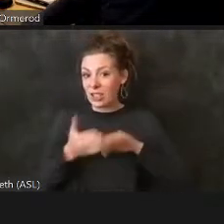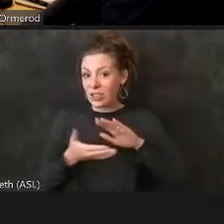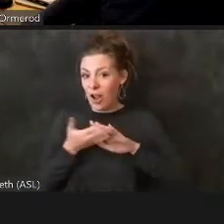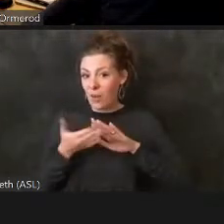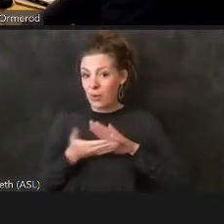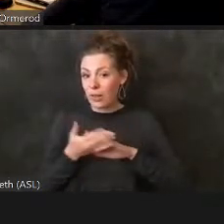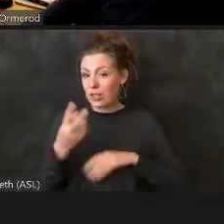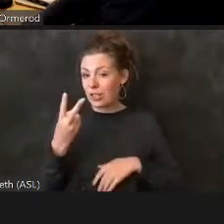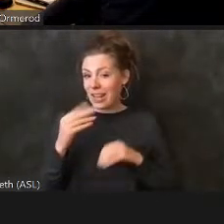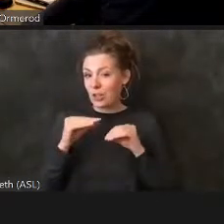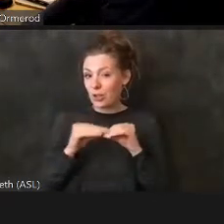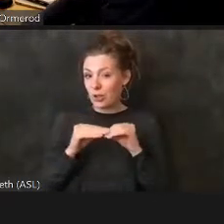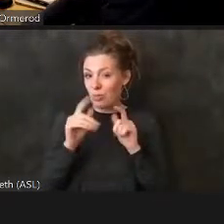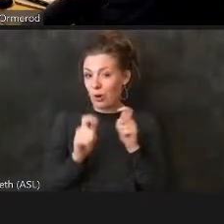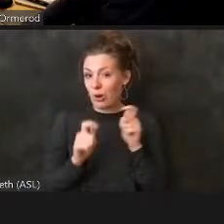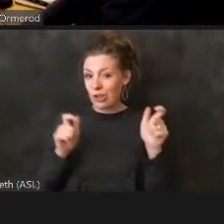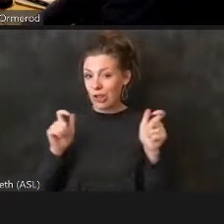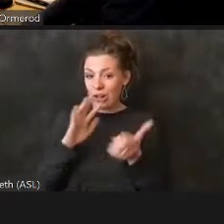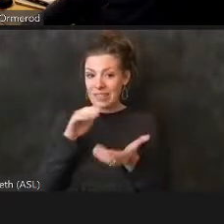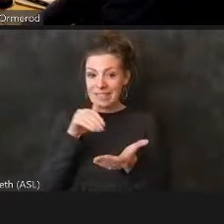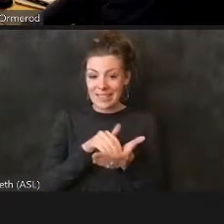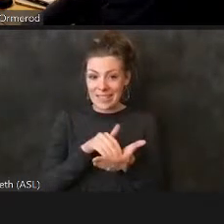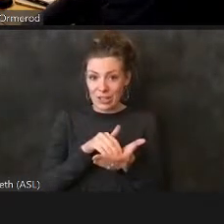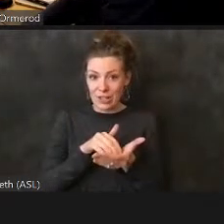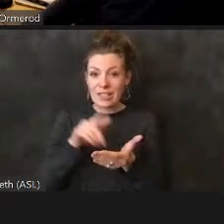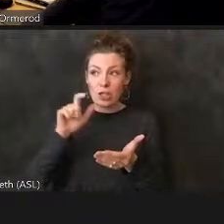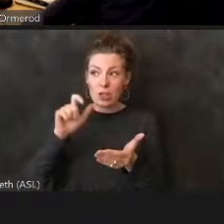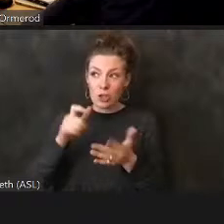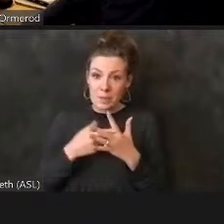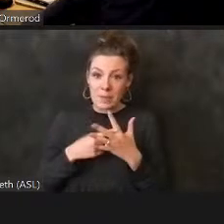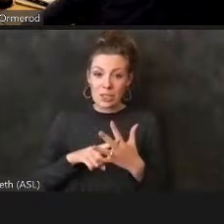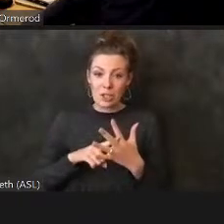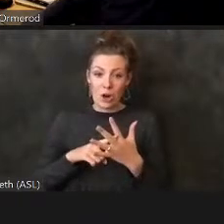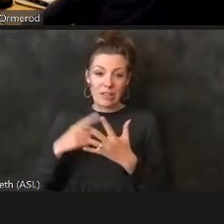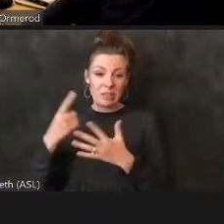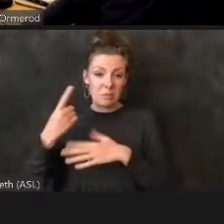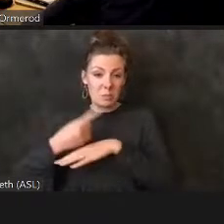vacunas, podemos poder empezar a repartir eso lo más pronto posible.